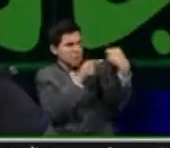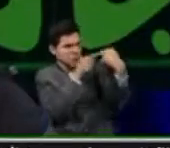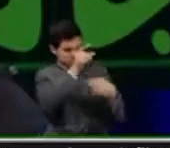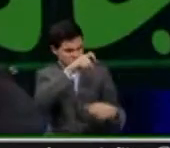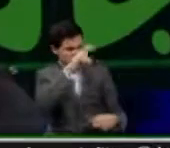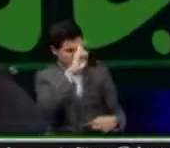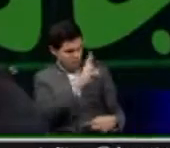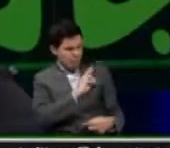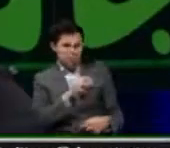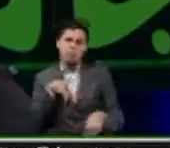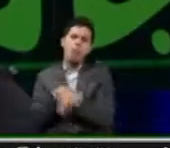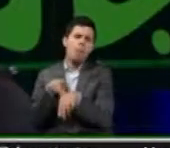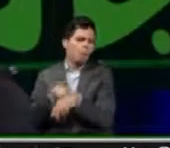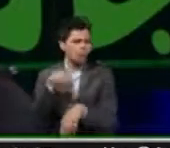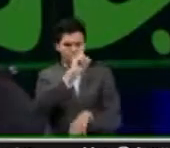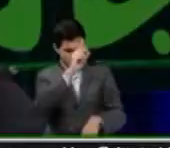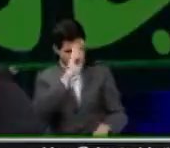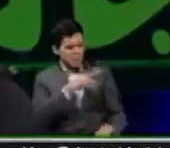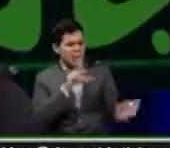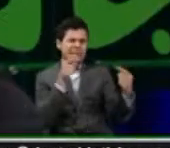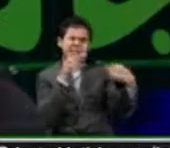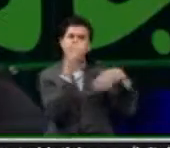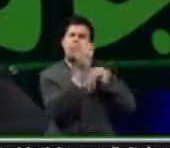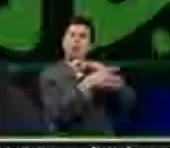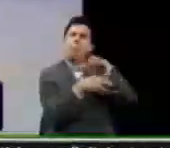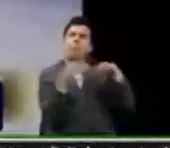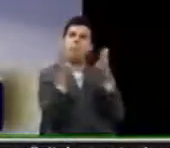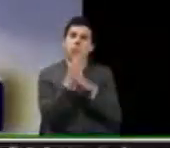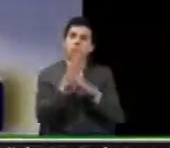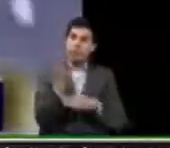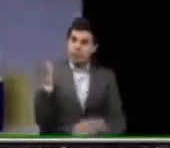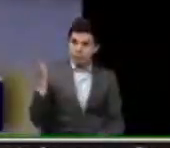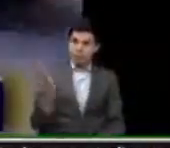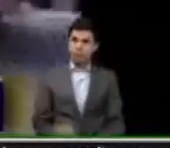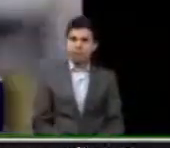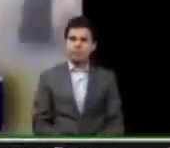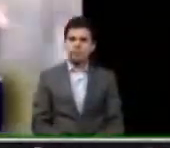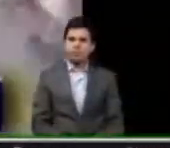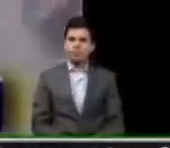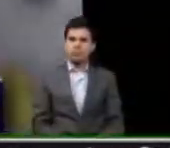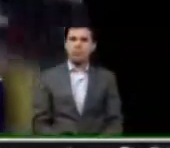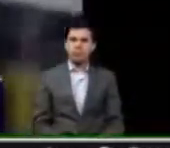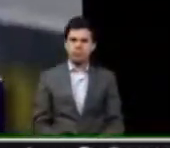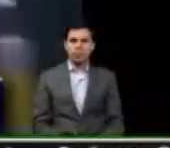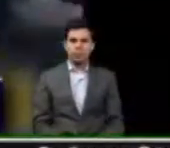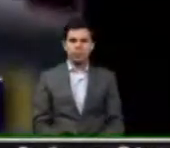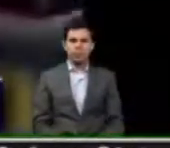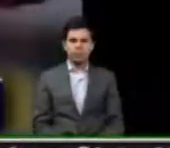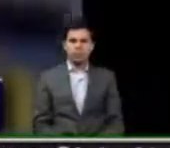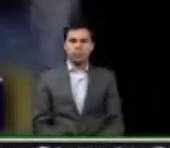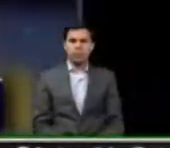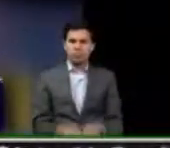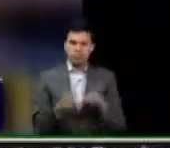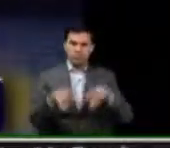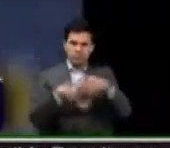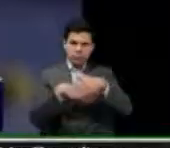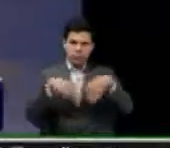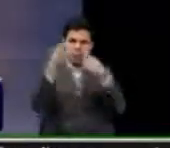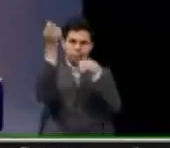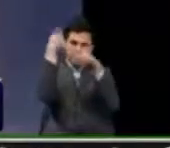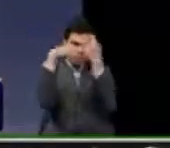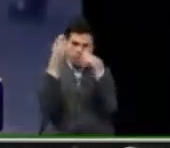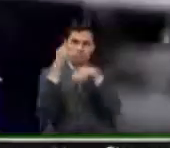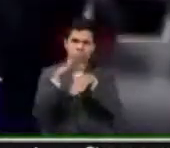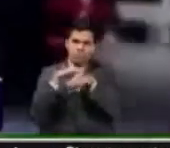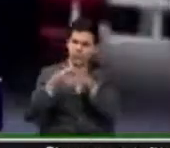hora de adelantar este tipo de procedimientos. De nuevo se registran en la ciudad enfrentamientos entre comerciantes informales que